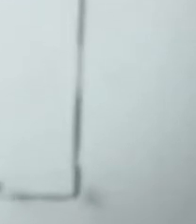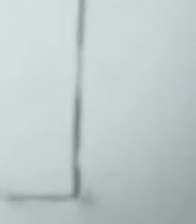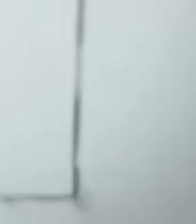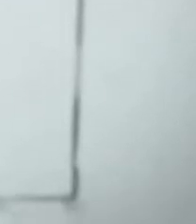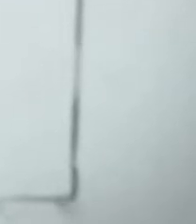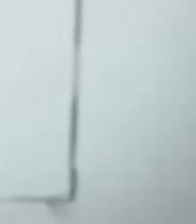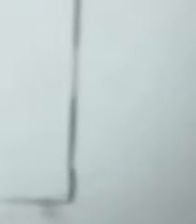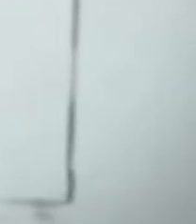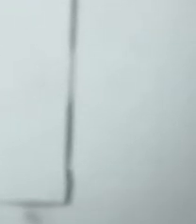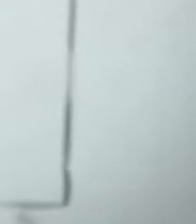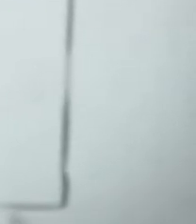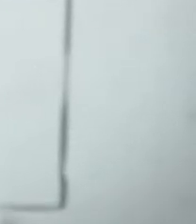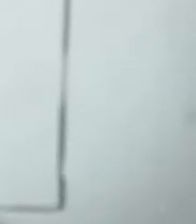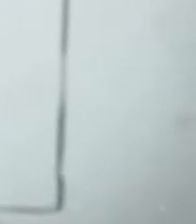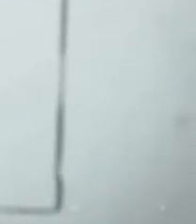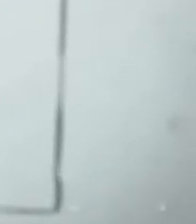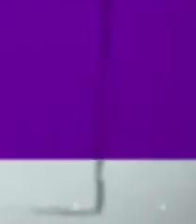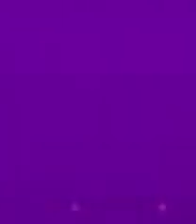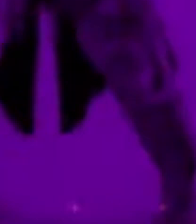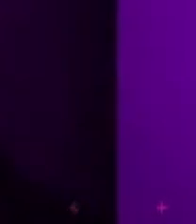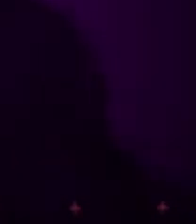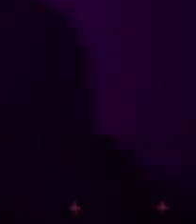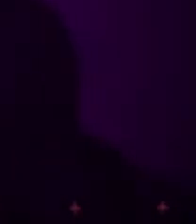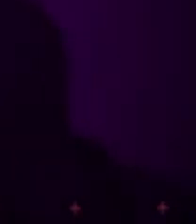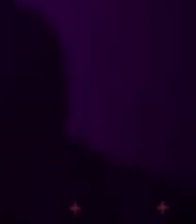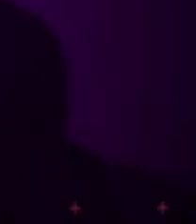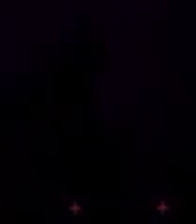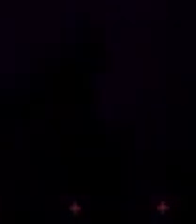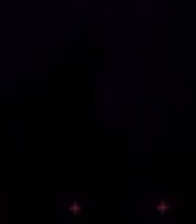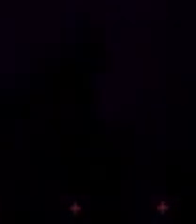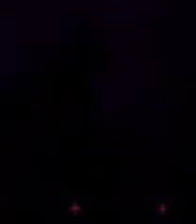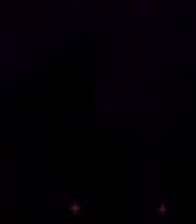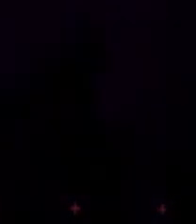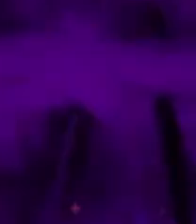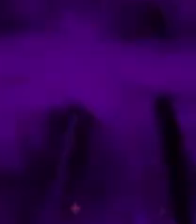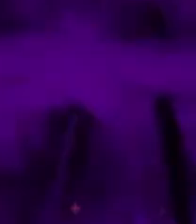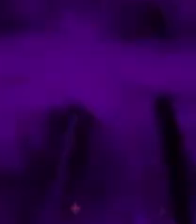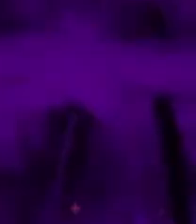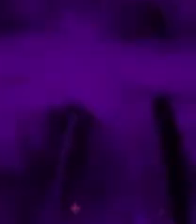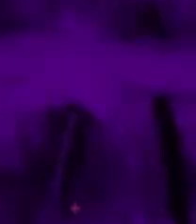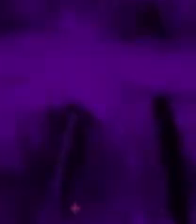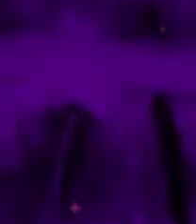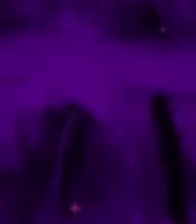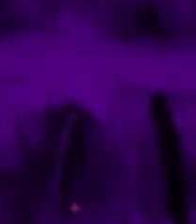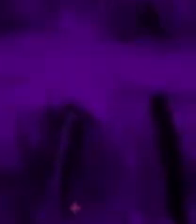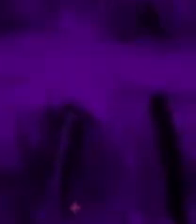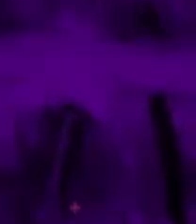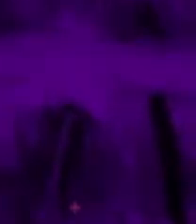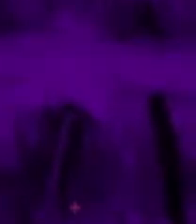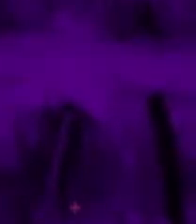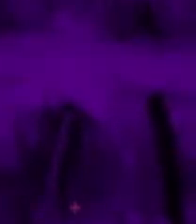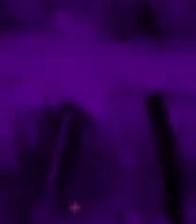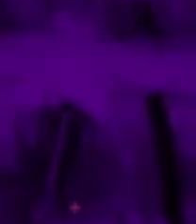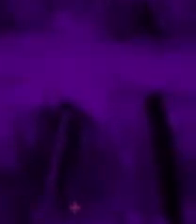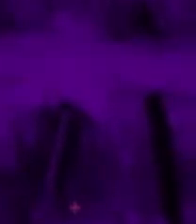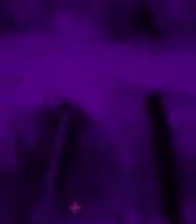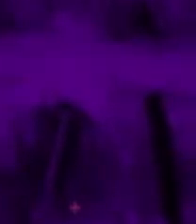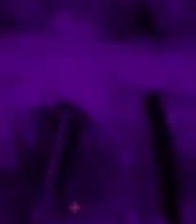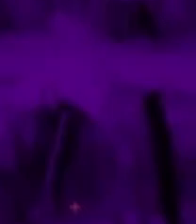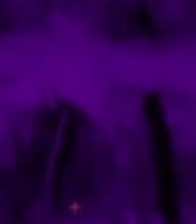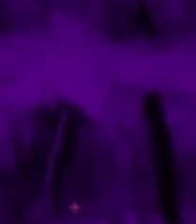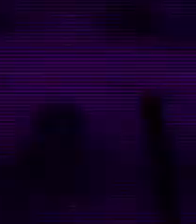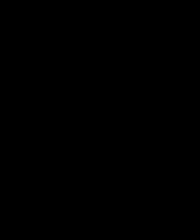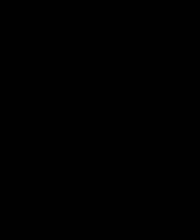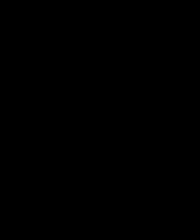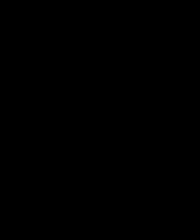Arcadio. Los martes y jueves a las 10 de la mañana, aquí en 13, Costa